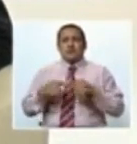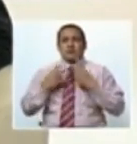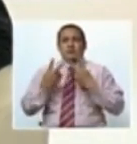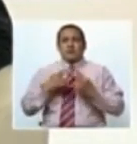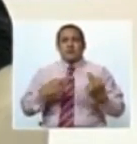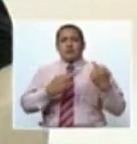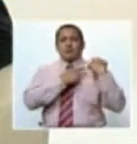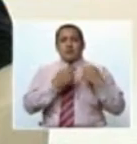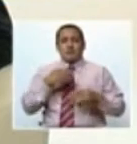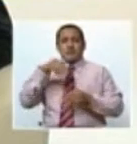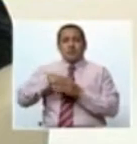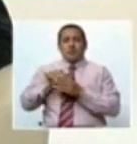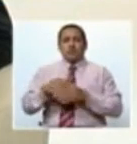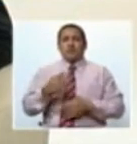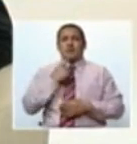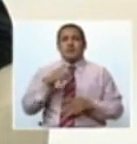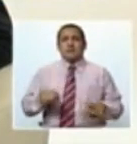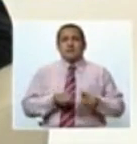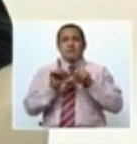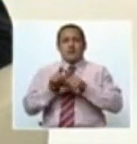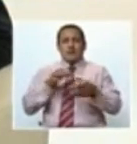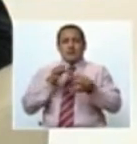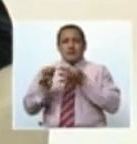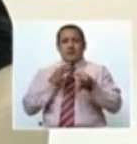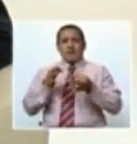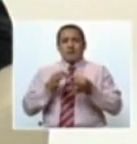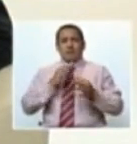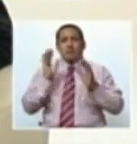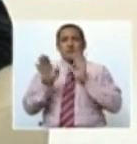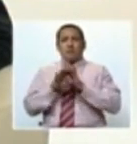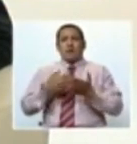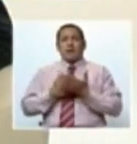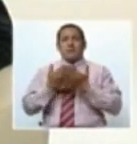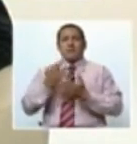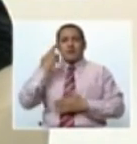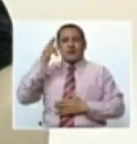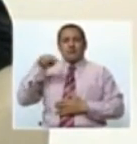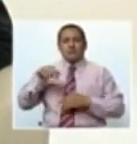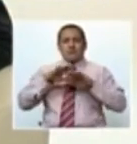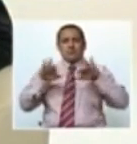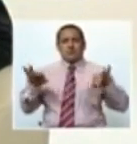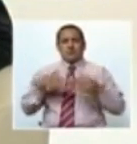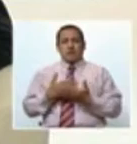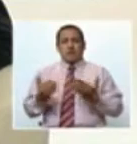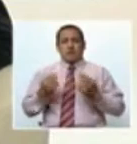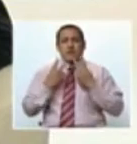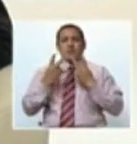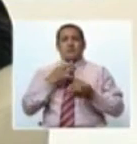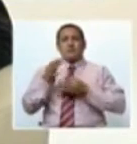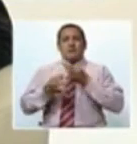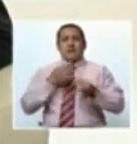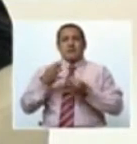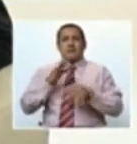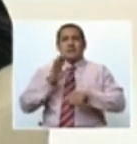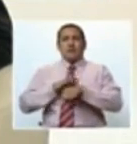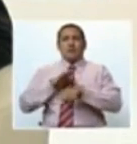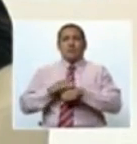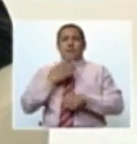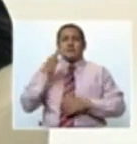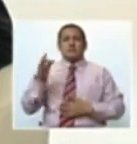en ese fundamento de voto hacen ya incluso referencia a la causal de separación de hechos, si es que podemos hablar